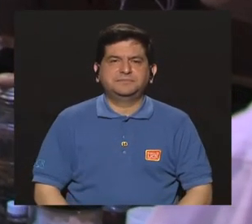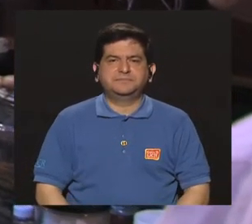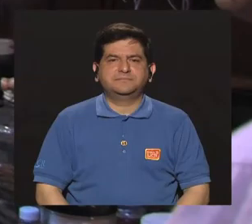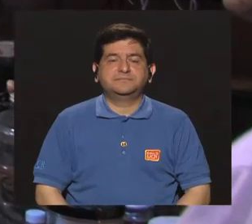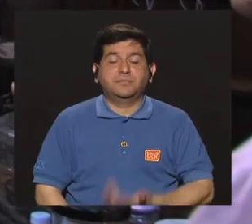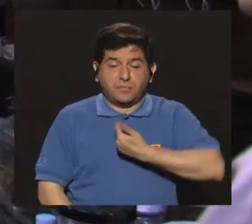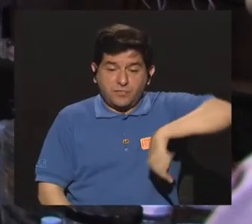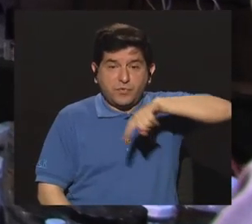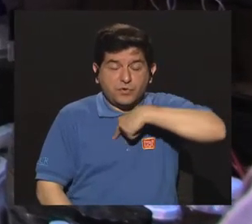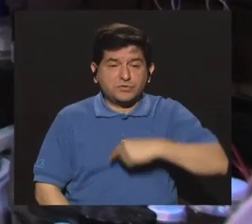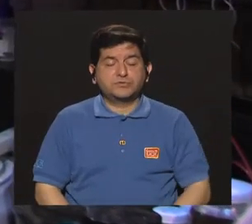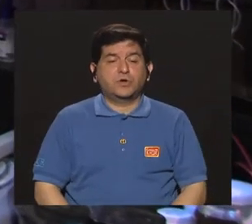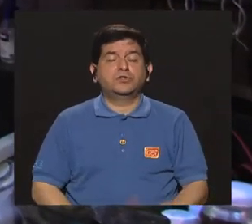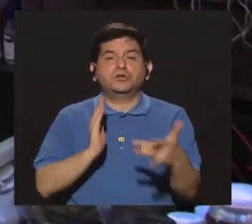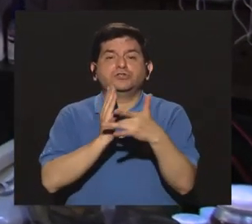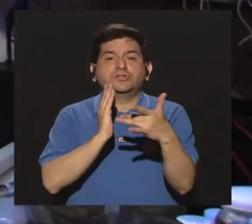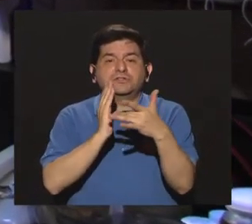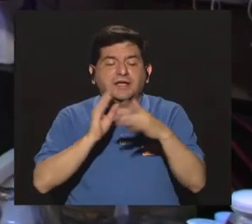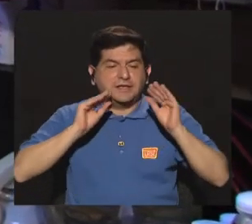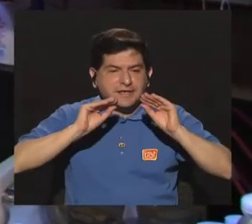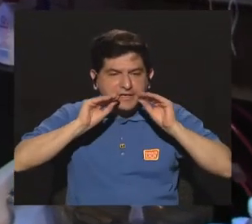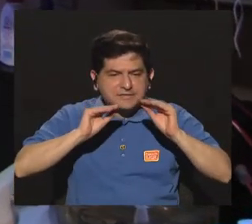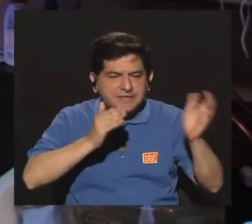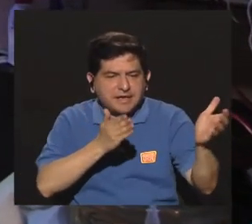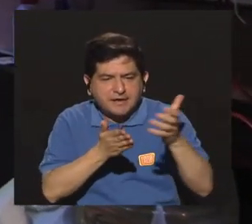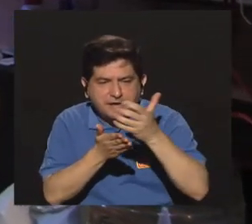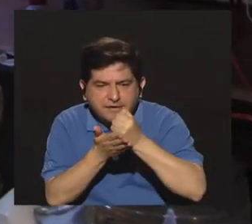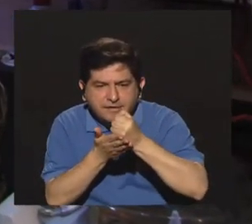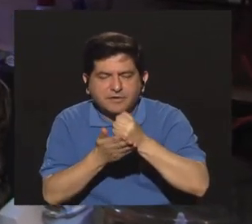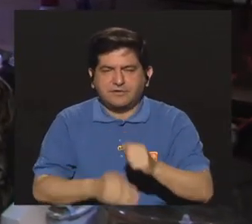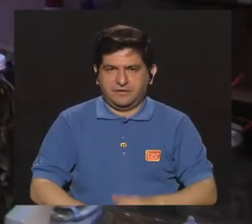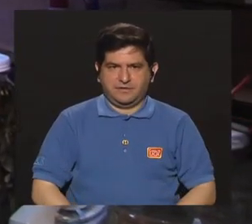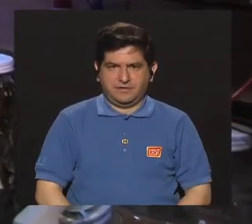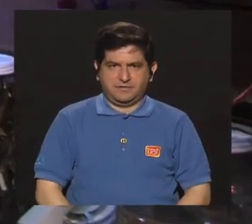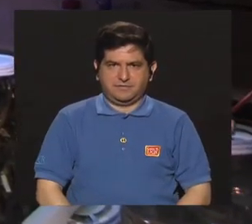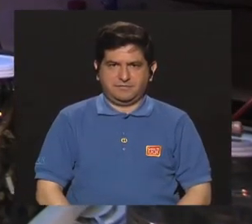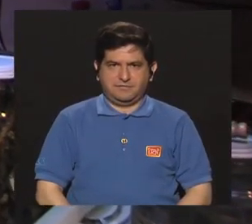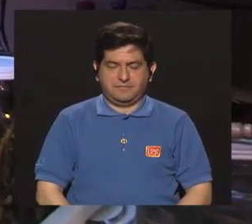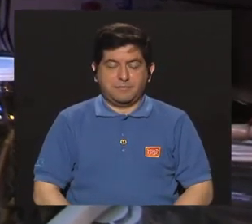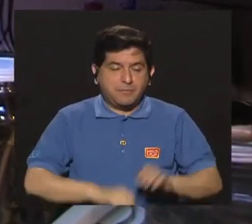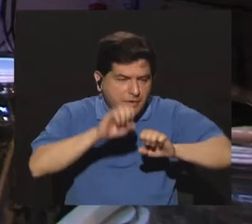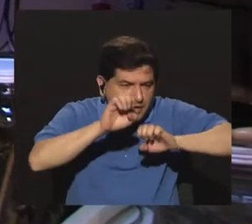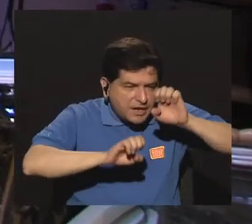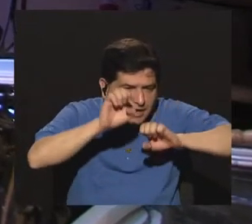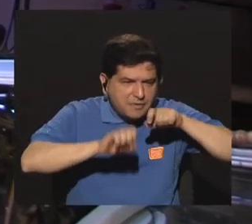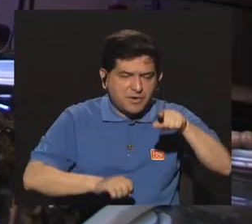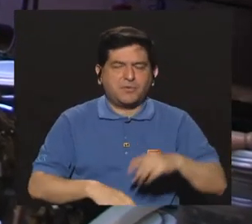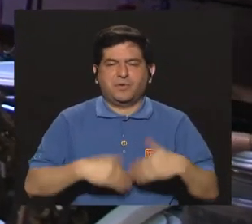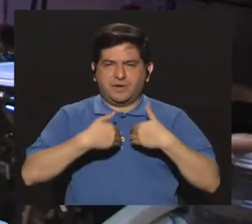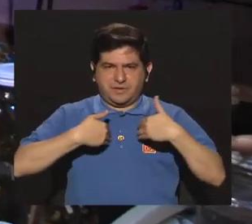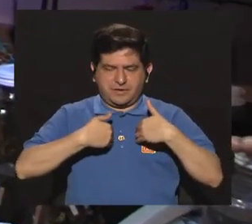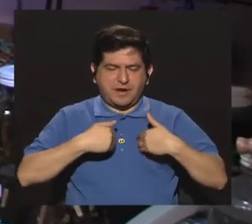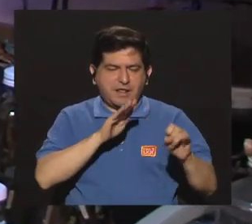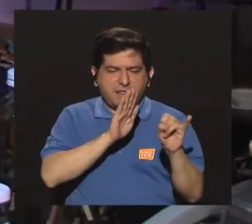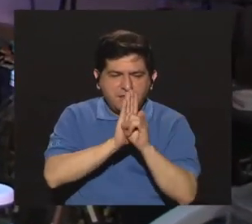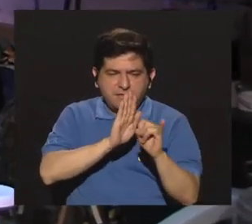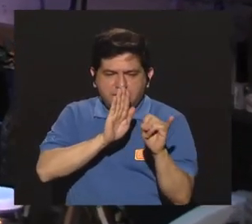nosotros enseñamos las técnicas de colectar de valorar las la especie